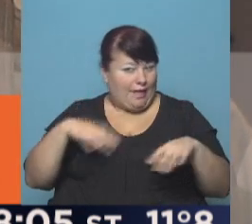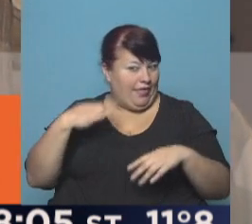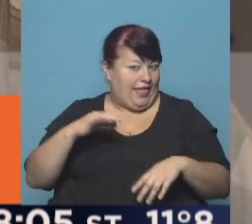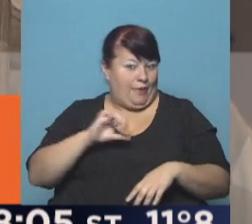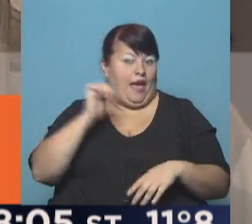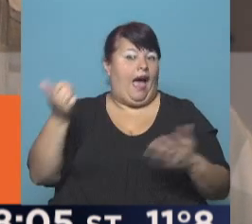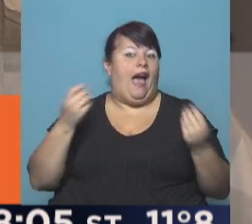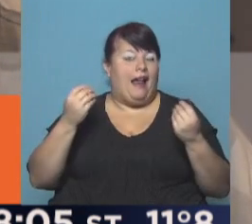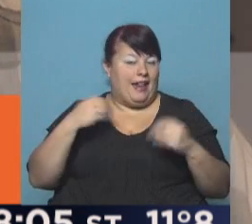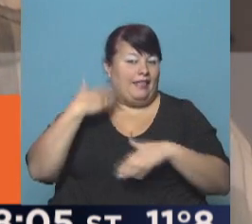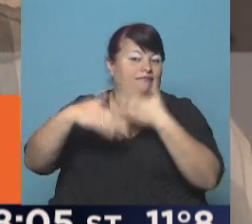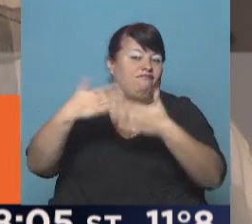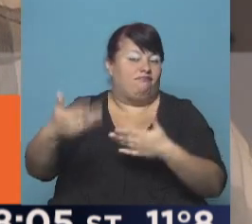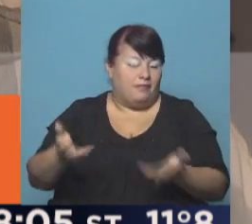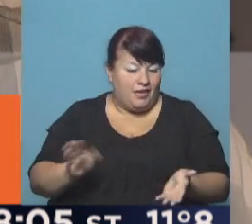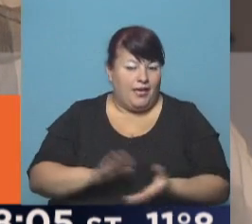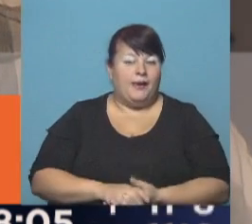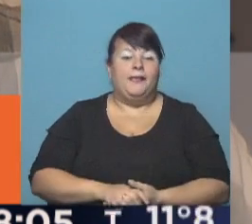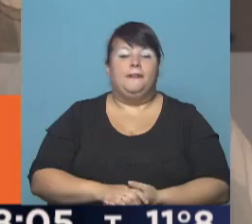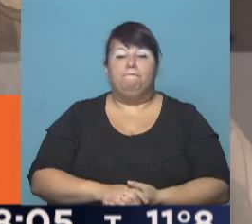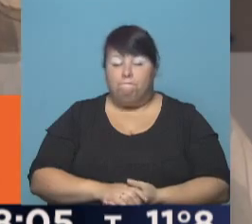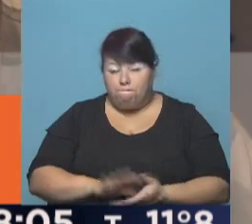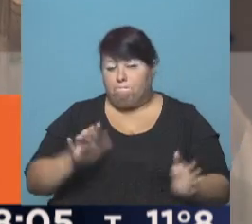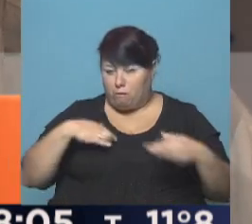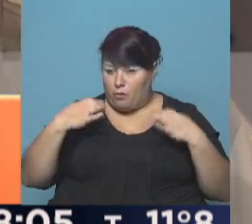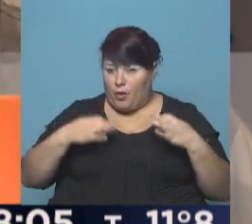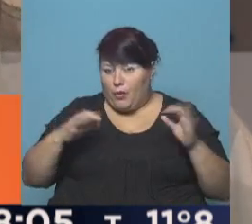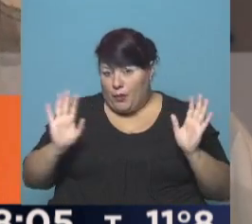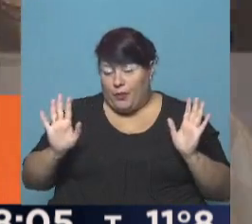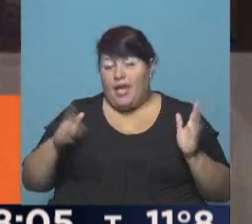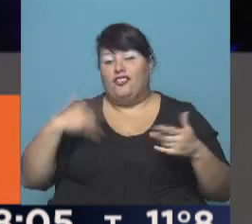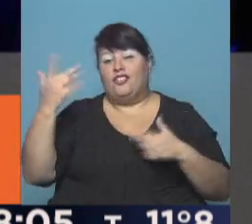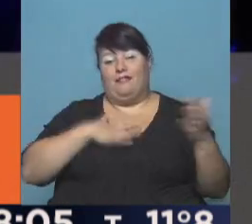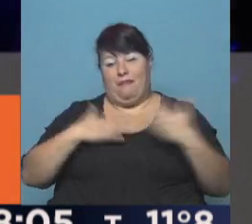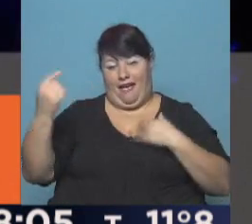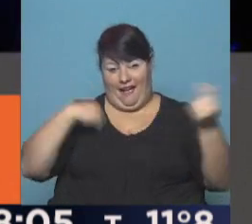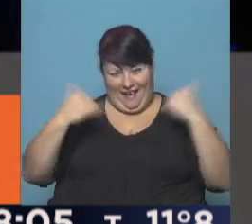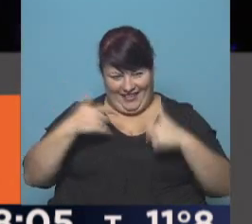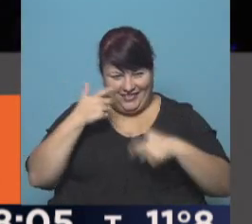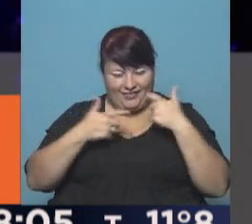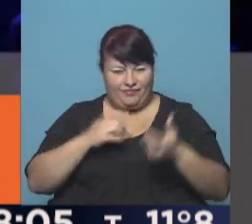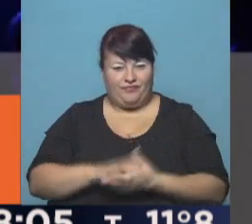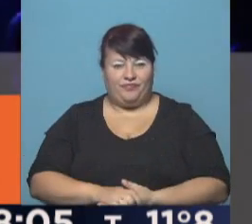ganar también, viste, con el tiempo. Pero me porté bien, entonces me quieren.